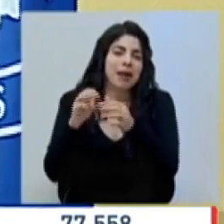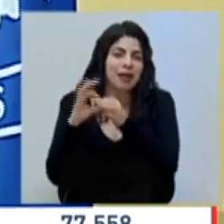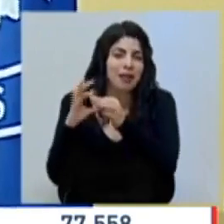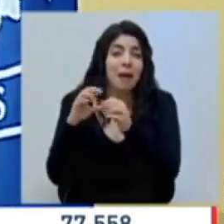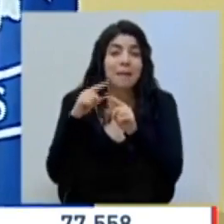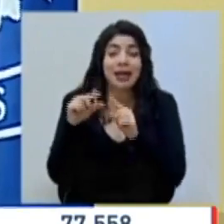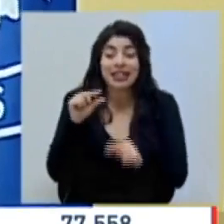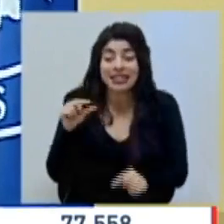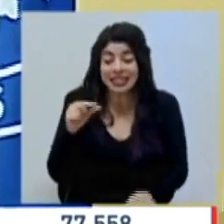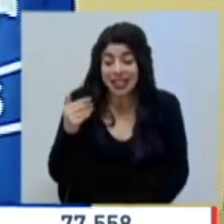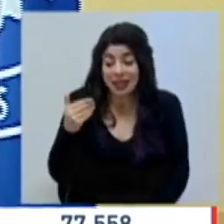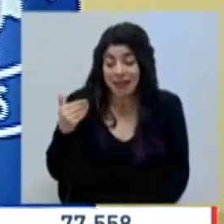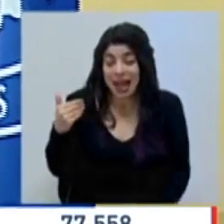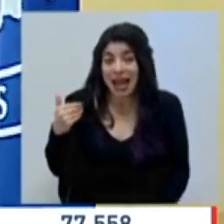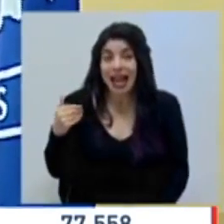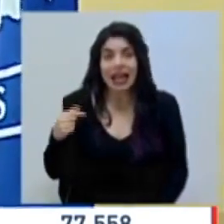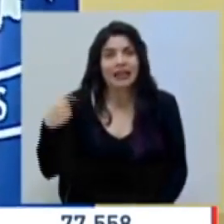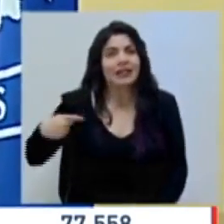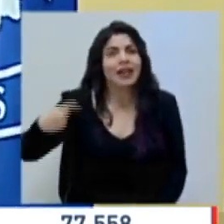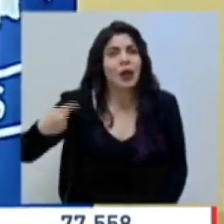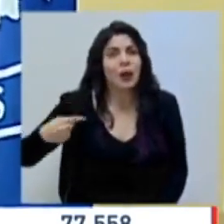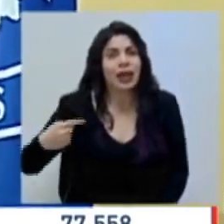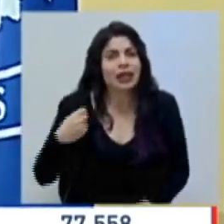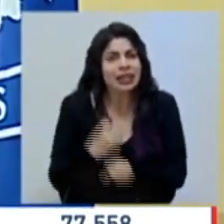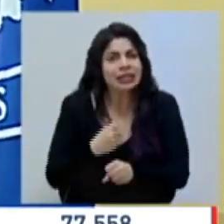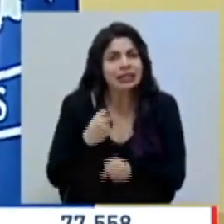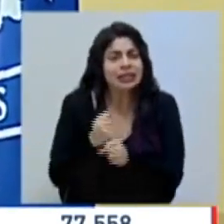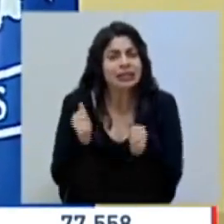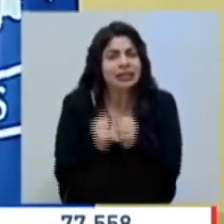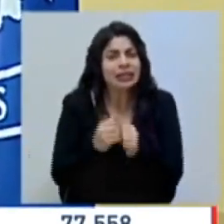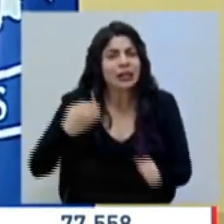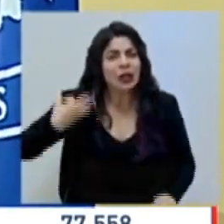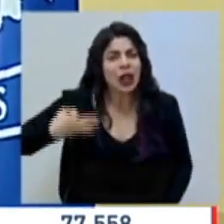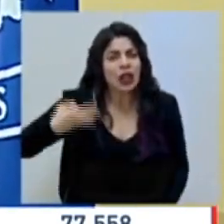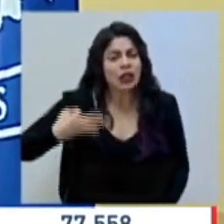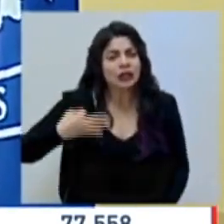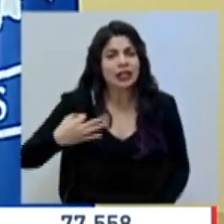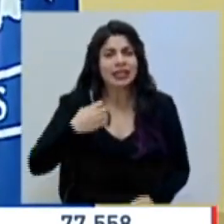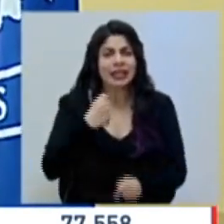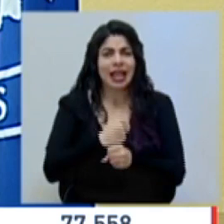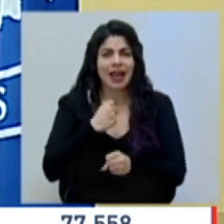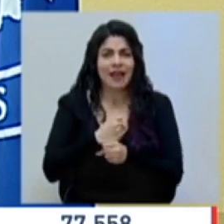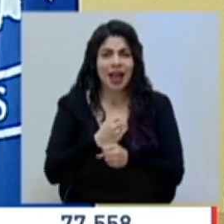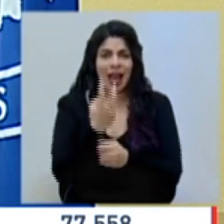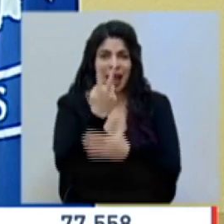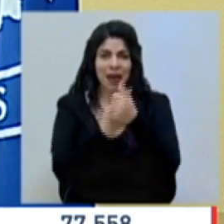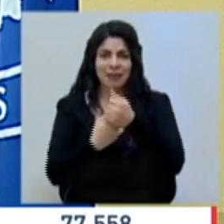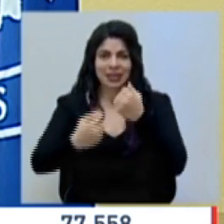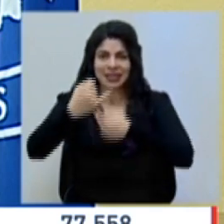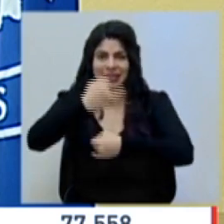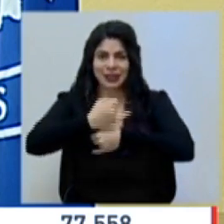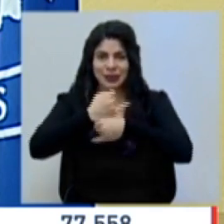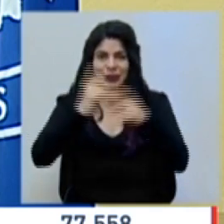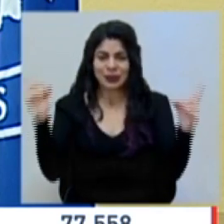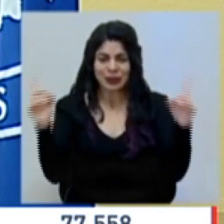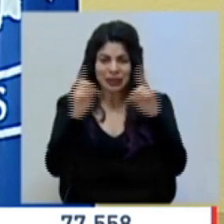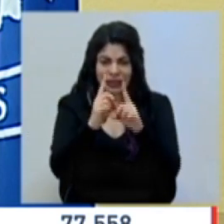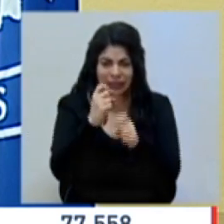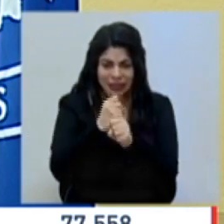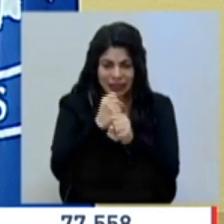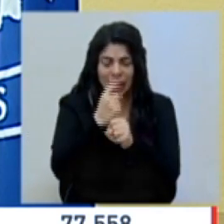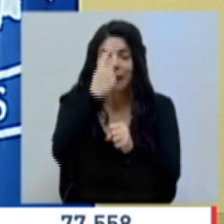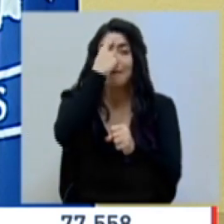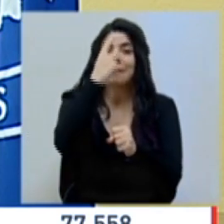semanas constante y frecuente, diaria, de trabajo entre ambas instituciones para poder mantener al